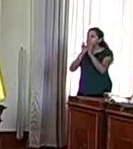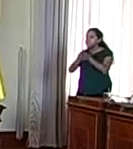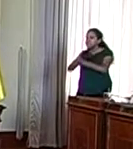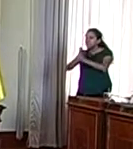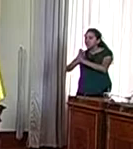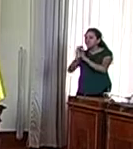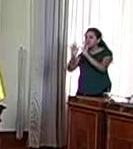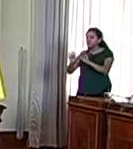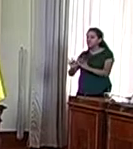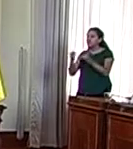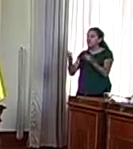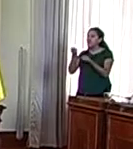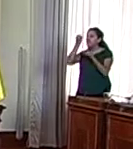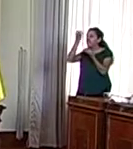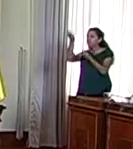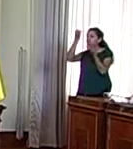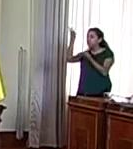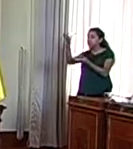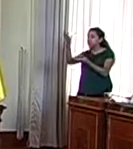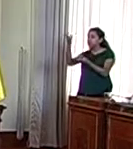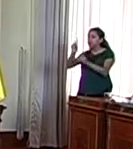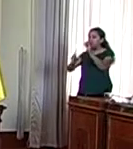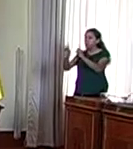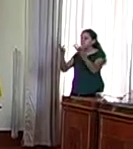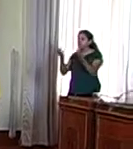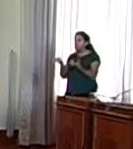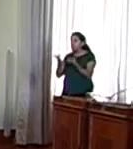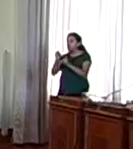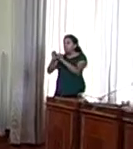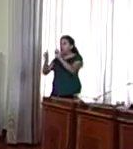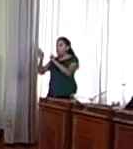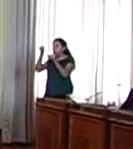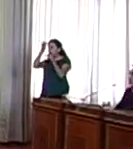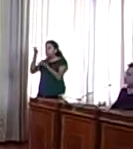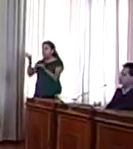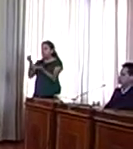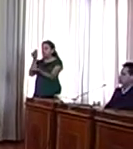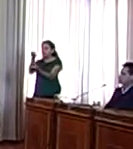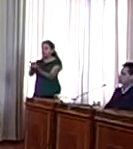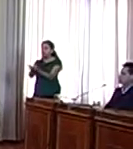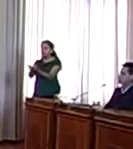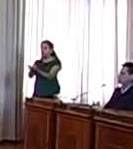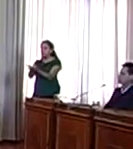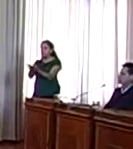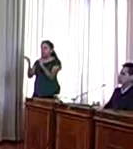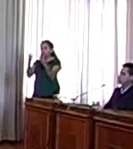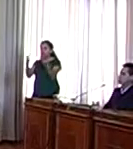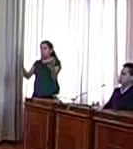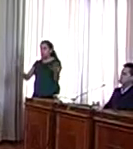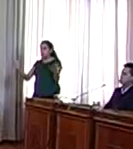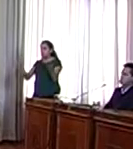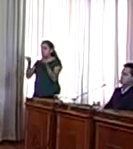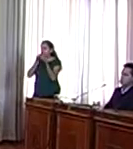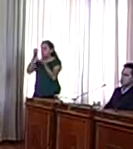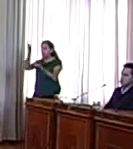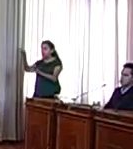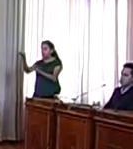escrito. Informes. Ofrezco el uso de la palabra para algún informe en mesa. No tenemos informes